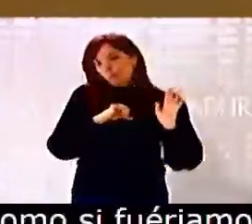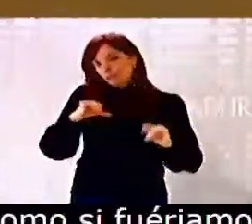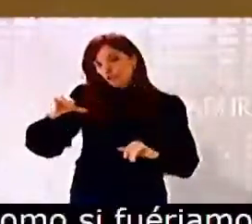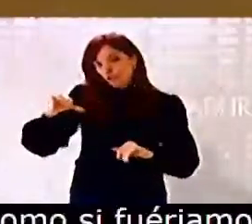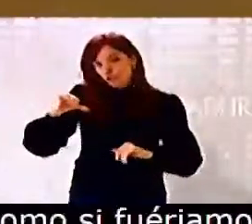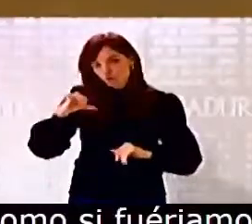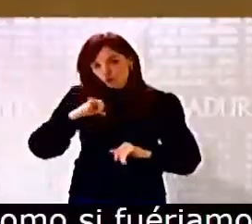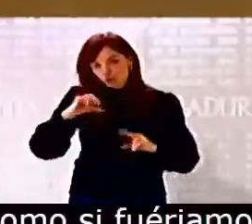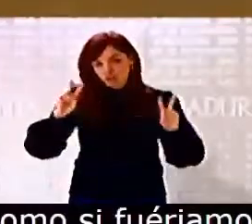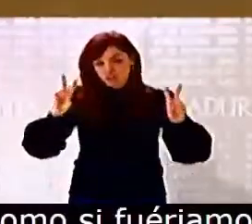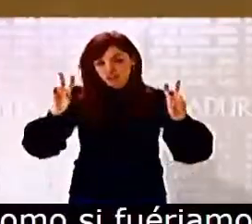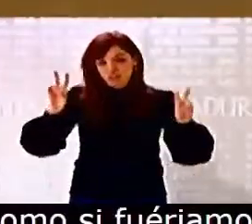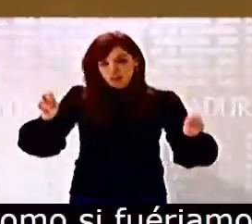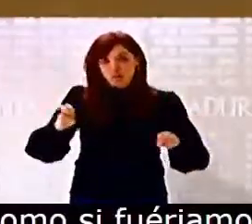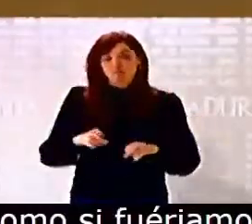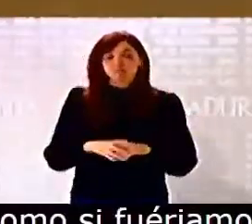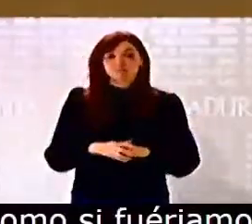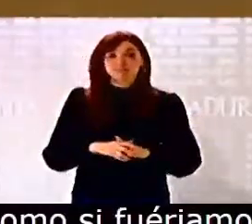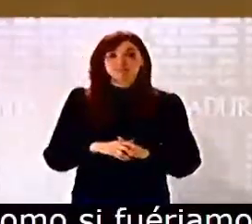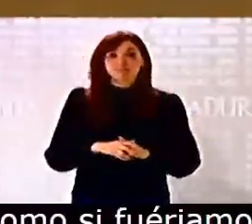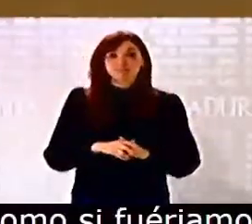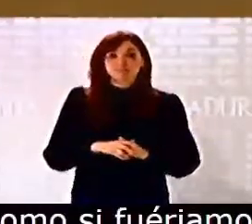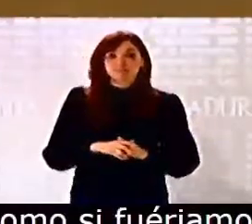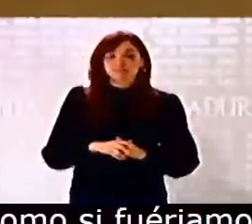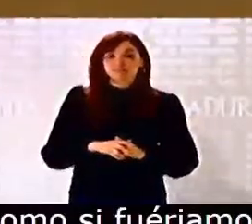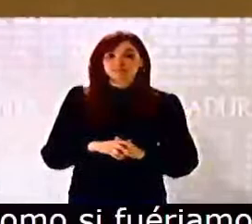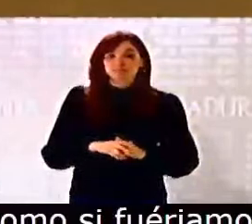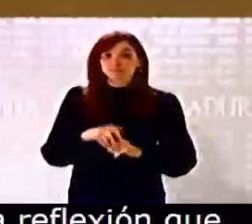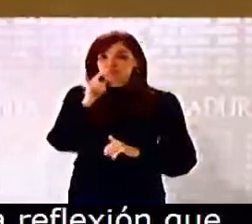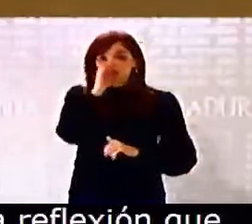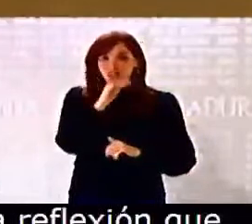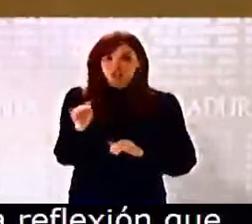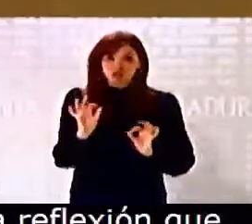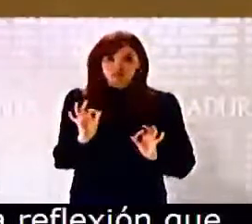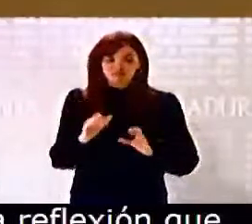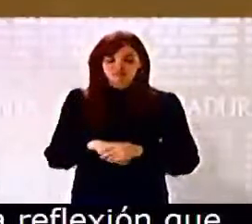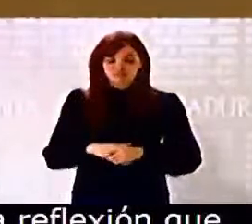del asunto en cuanto a los menores se refiere.